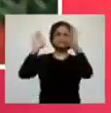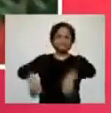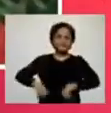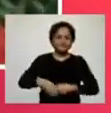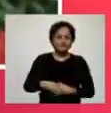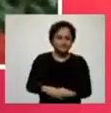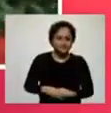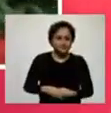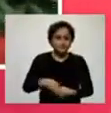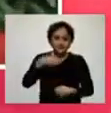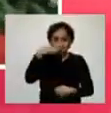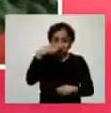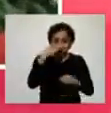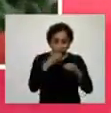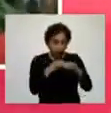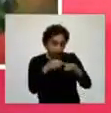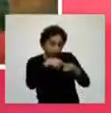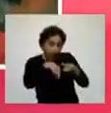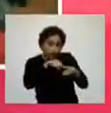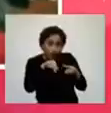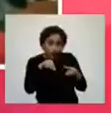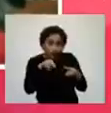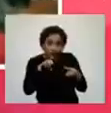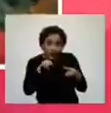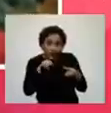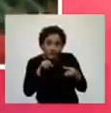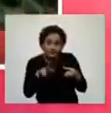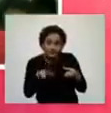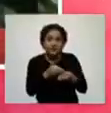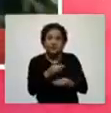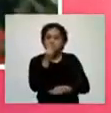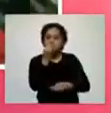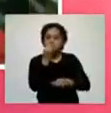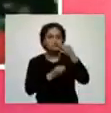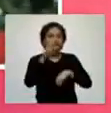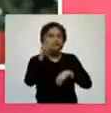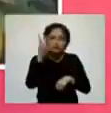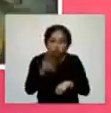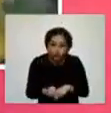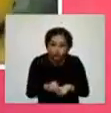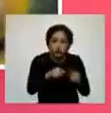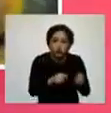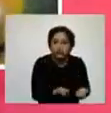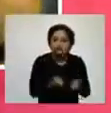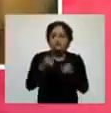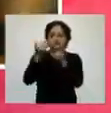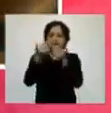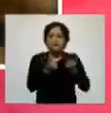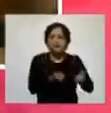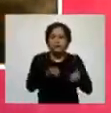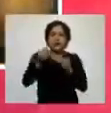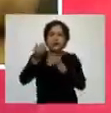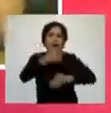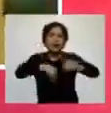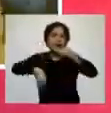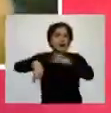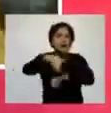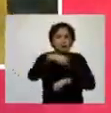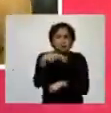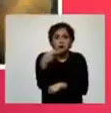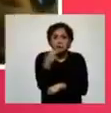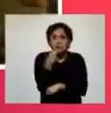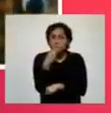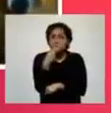no se come. Se recolecta para beneficio de todas las demás abejas. Ay, ¿Pero para qué